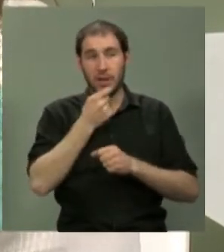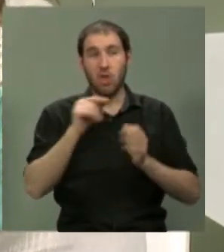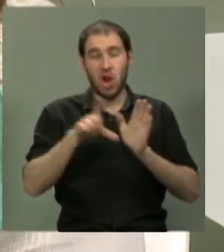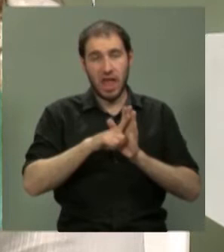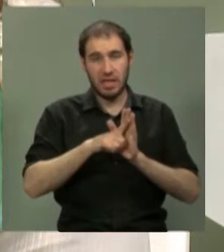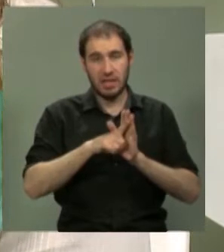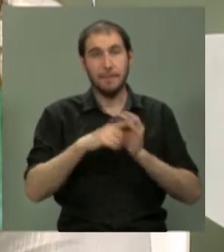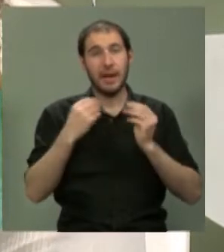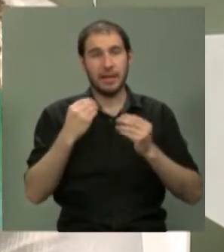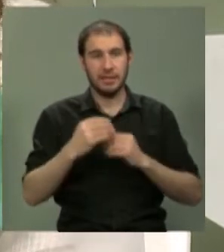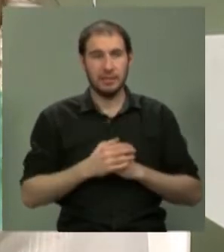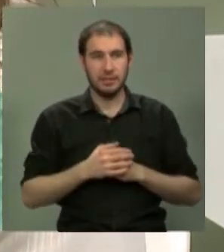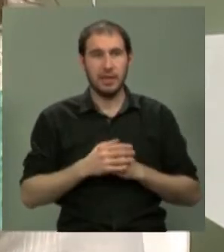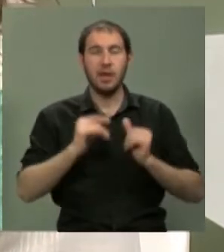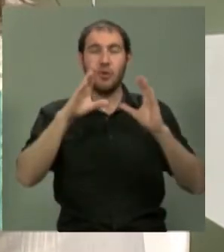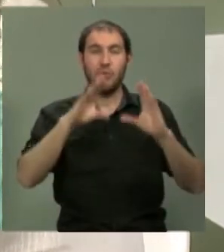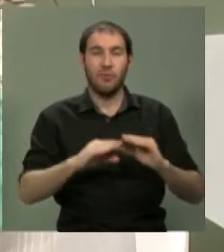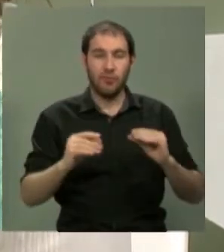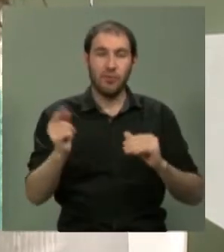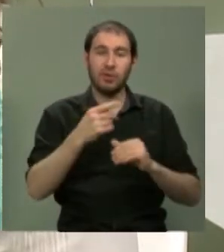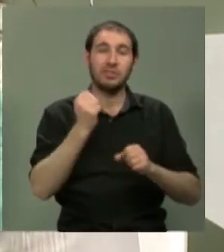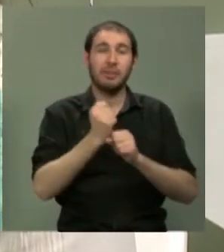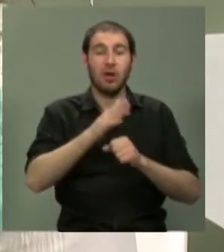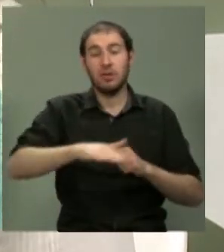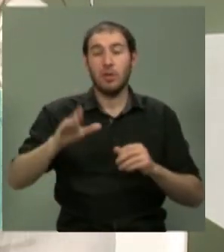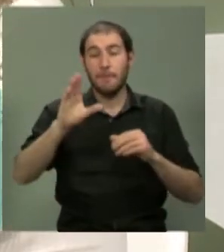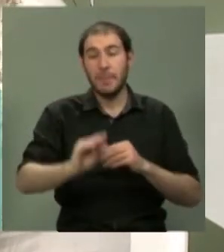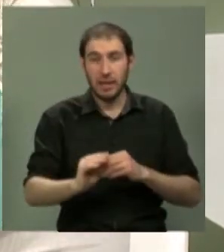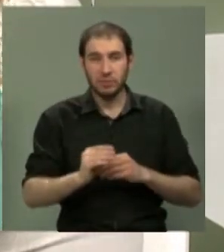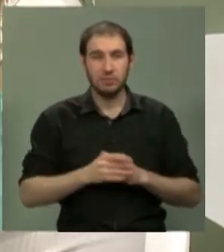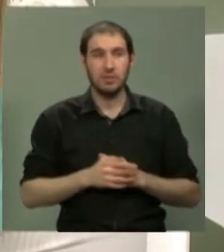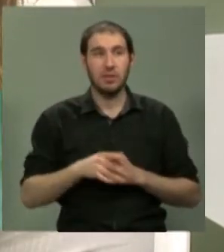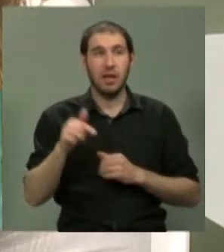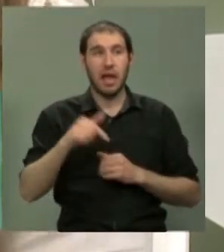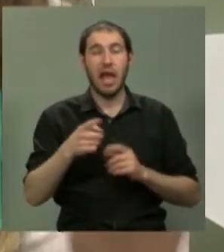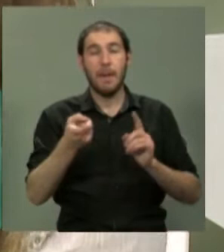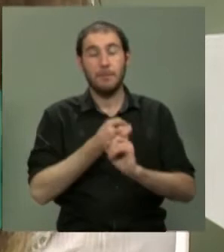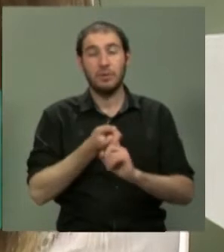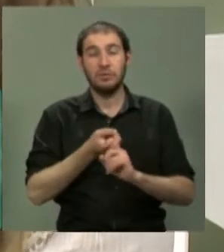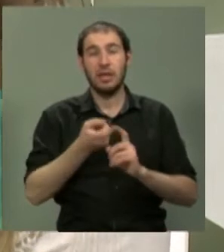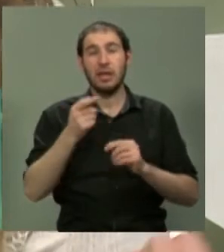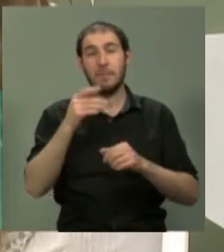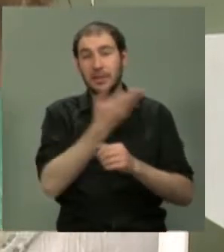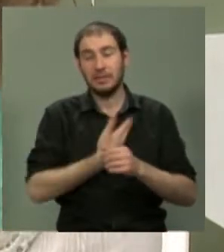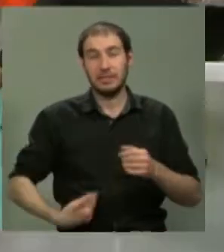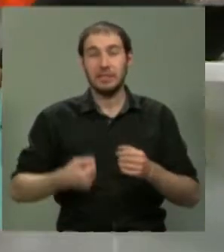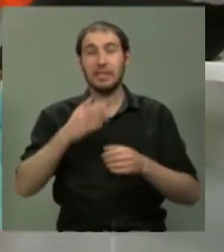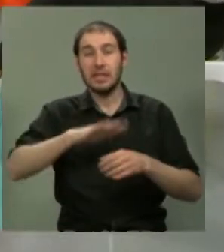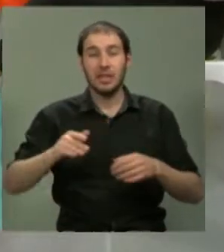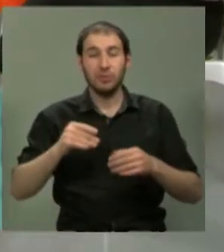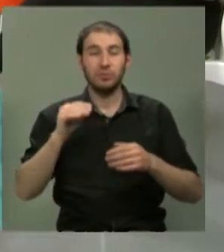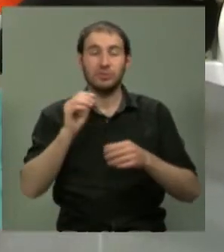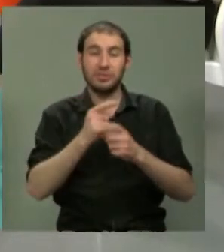ley para mitigar o disminuir el trabajo infantil, que incluso hasta la esposa del presidente tiene talleres clandestinos con niños